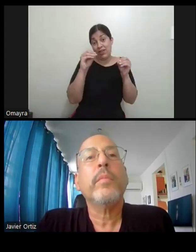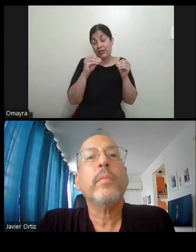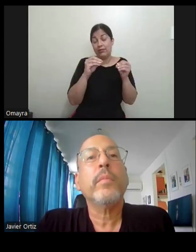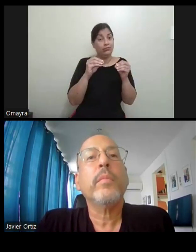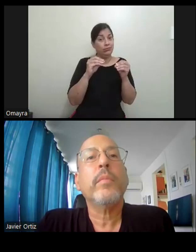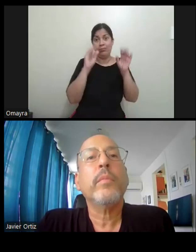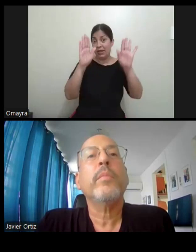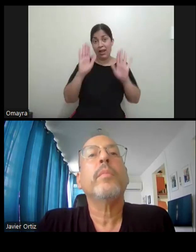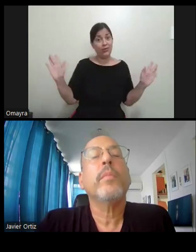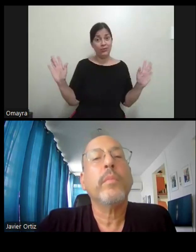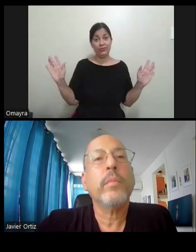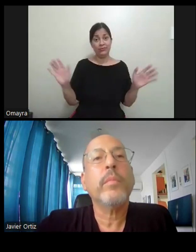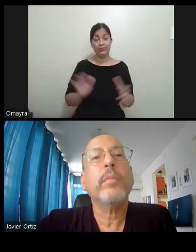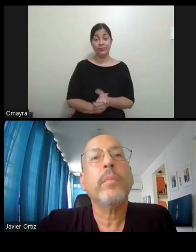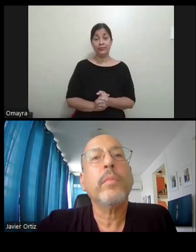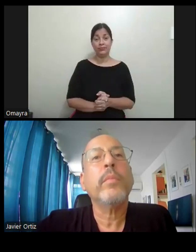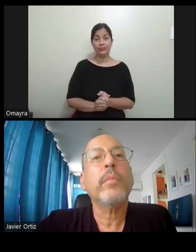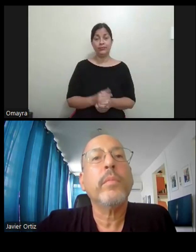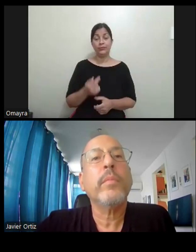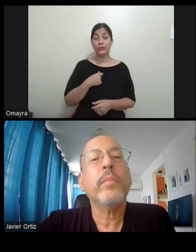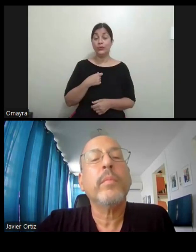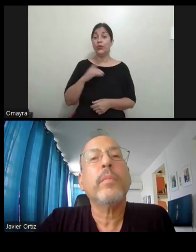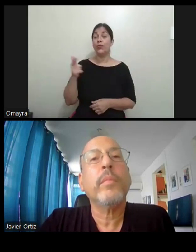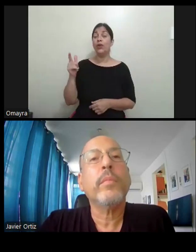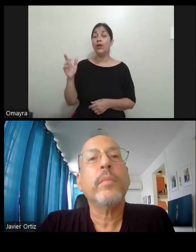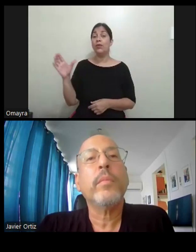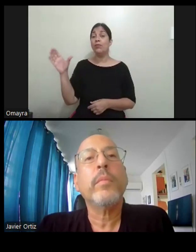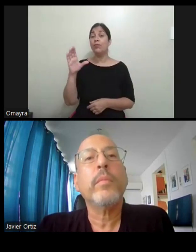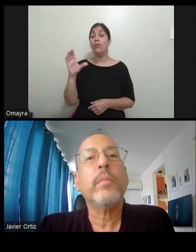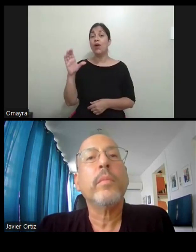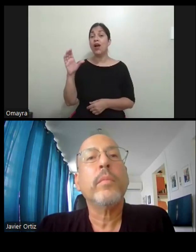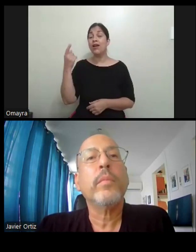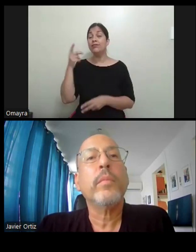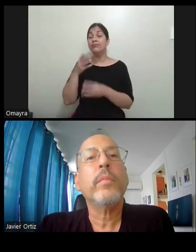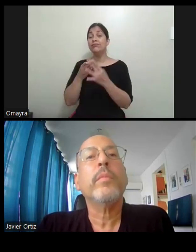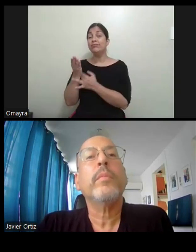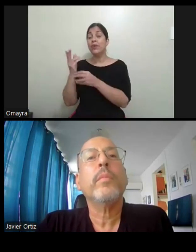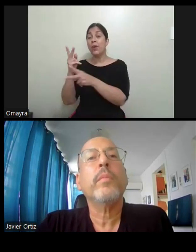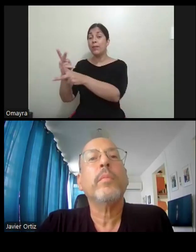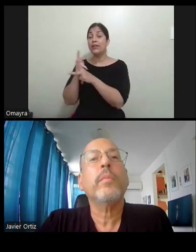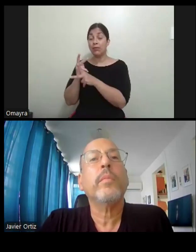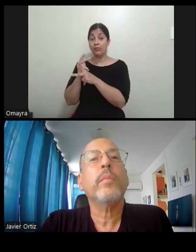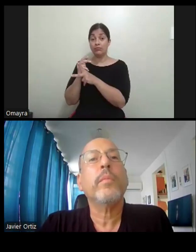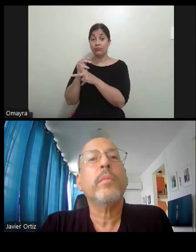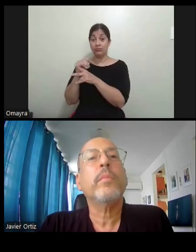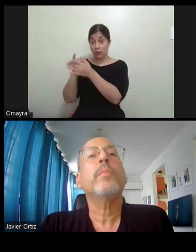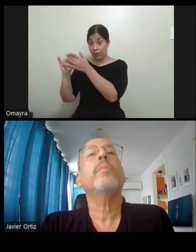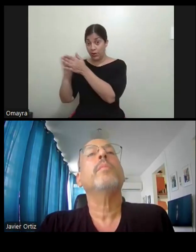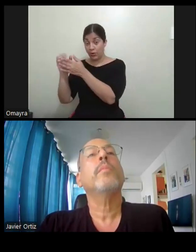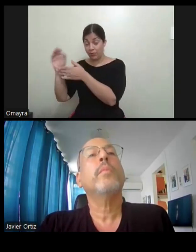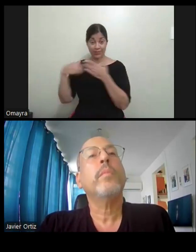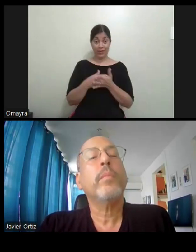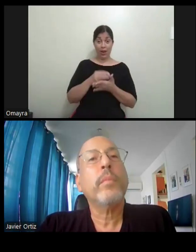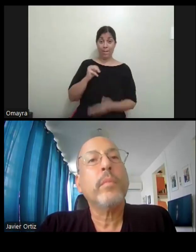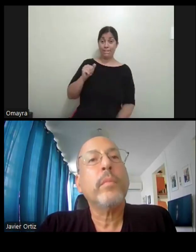milagro. Sí. Yo lo mandé a buscar a través de un préstamo interbibliotecario a Nueva York y me llegó a Massachusetts el libro. Y